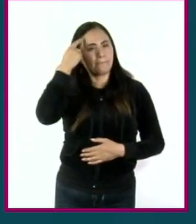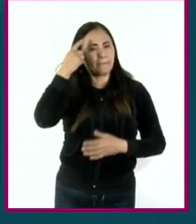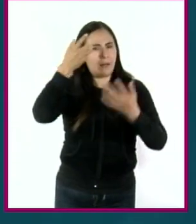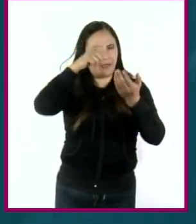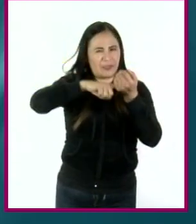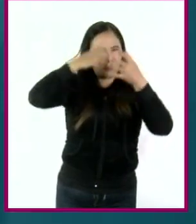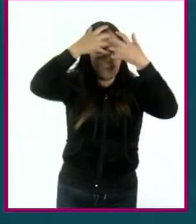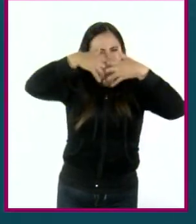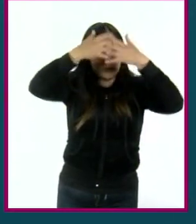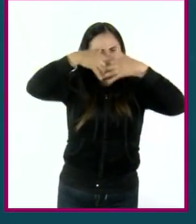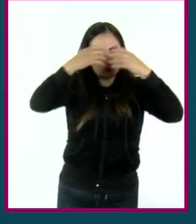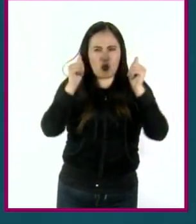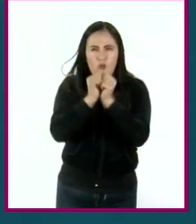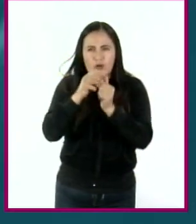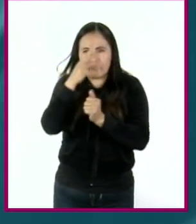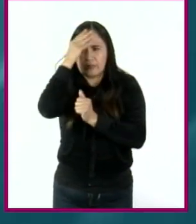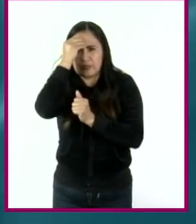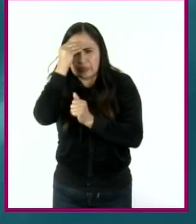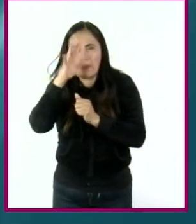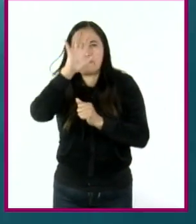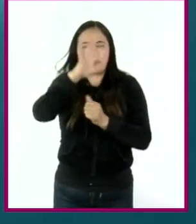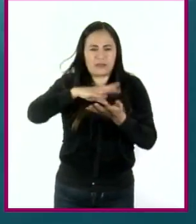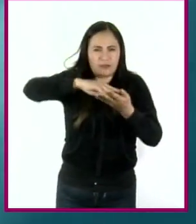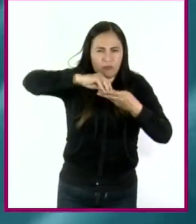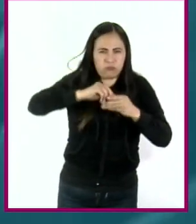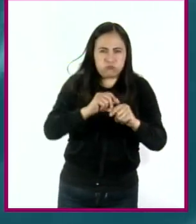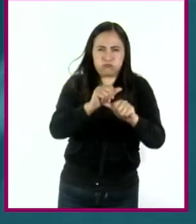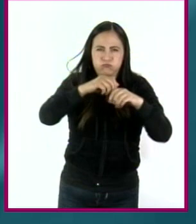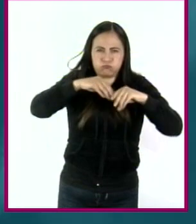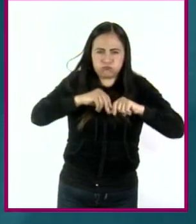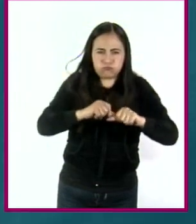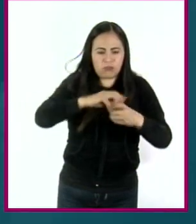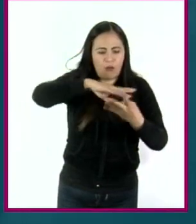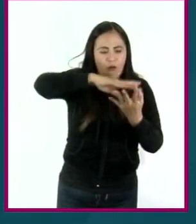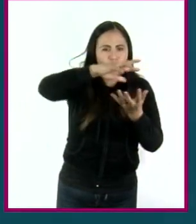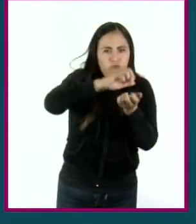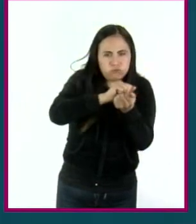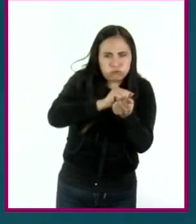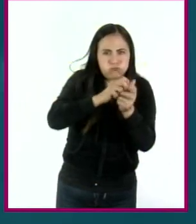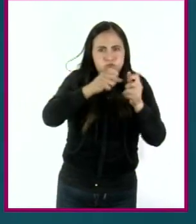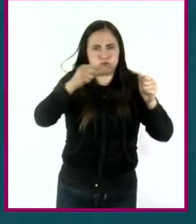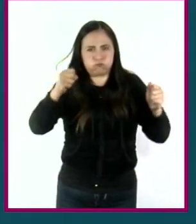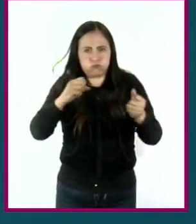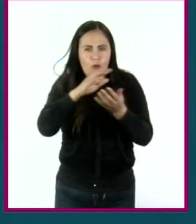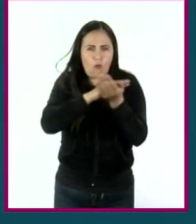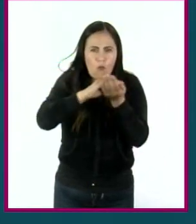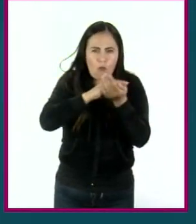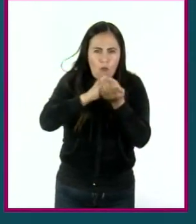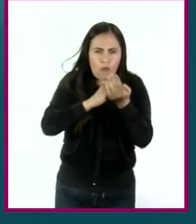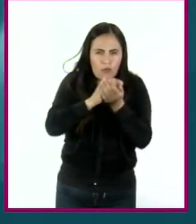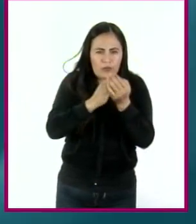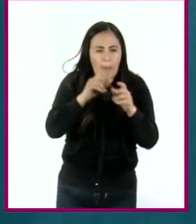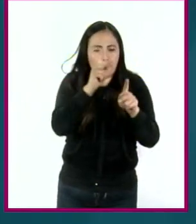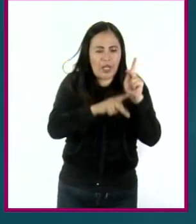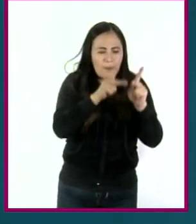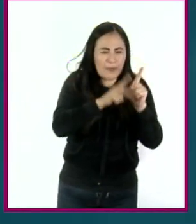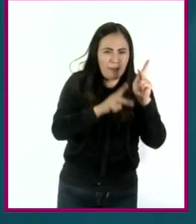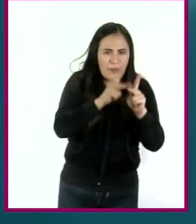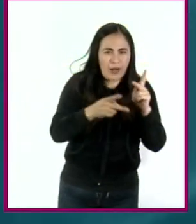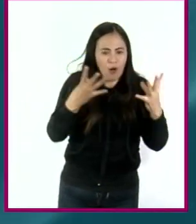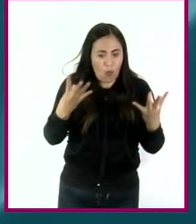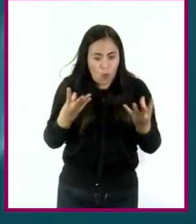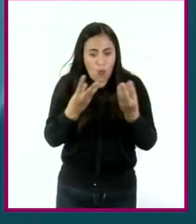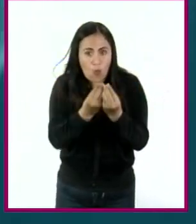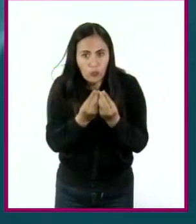es como la plastilina. Se amolda, se estila, se encoge, se hace bolita, se fragmenta, se